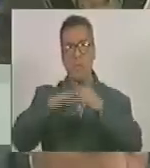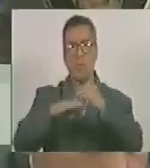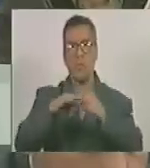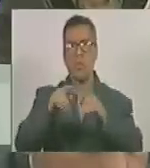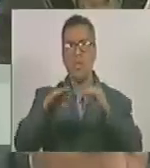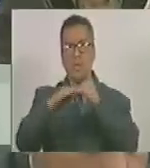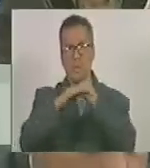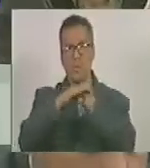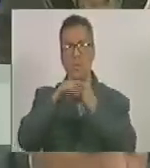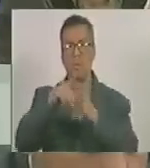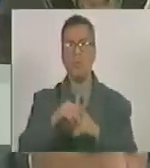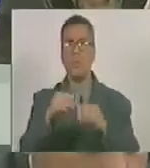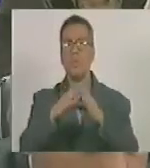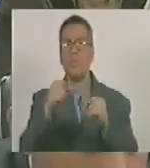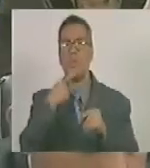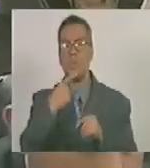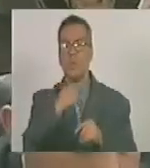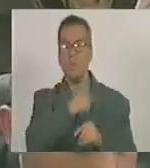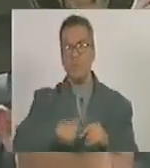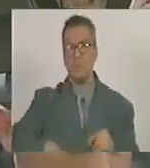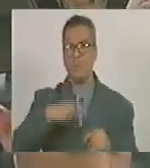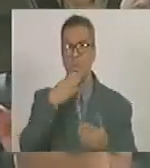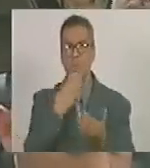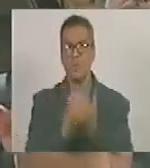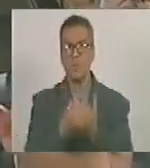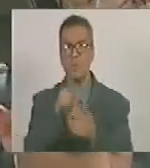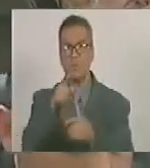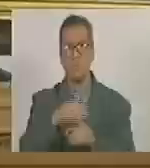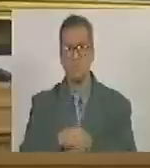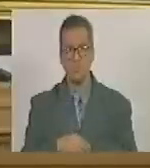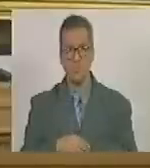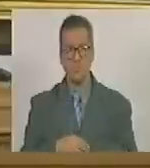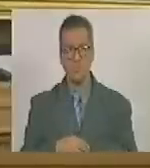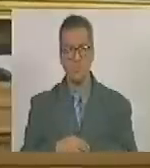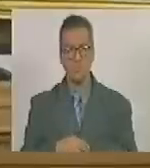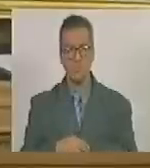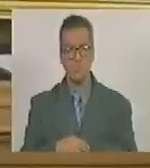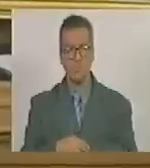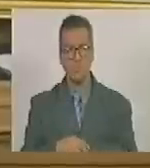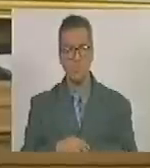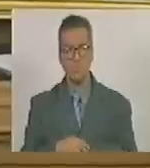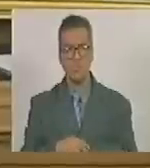más igualitaria. Es todo, señor presidente. Muchísimas gracias.